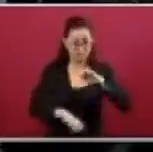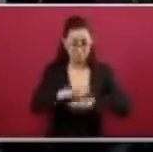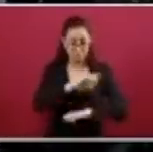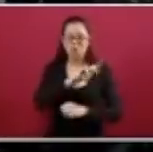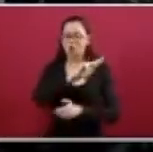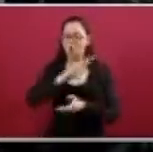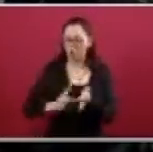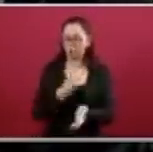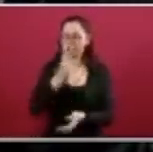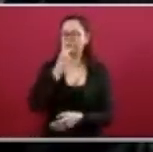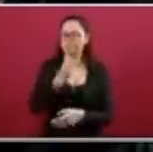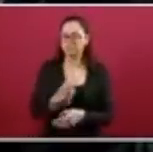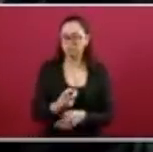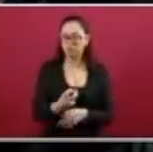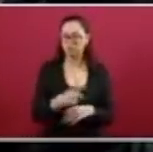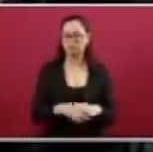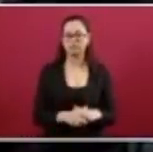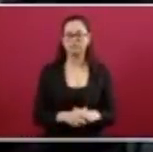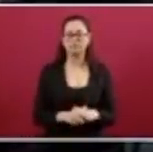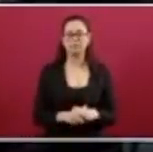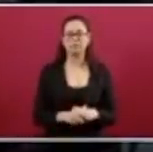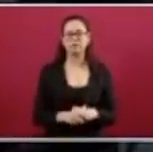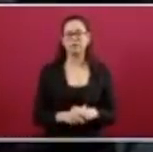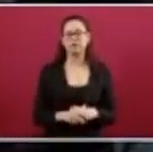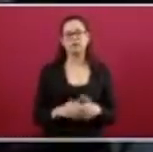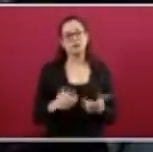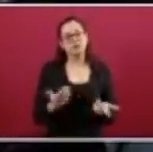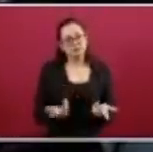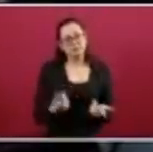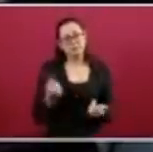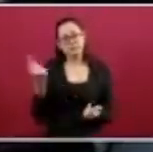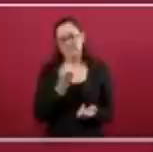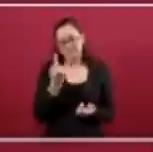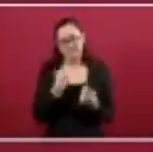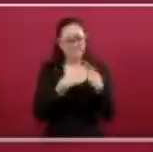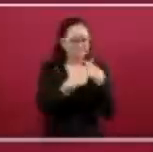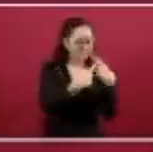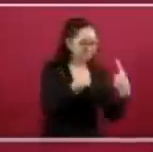repito, se va a buscar el acuerdo, la conciliación,